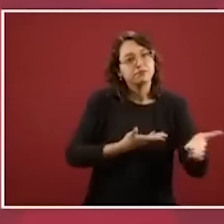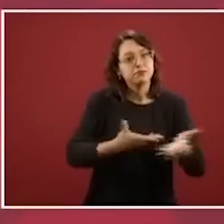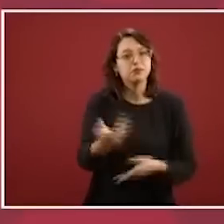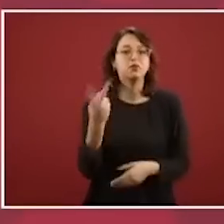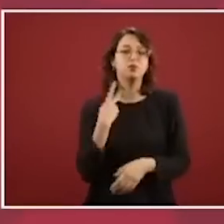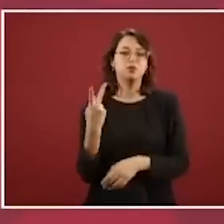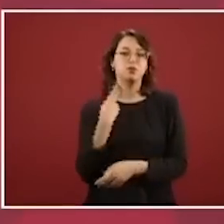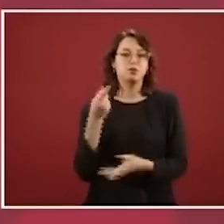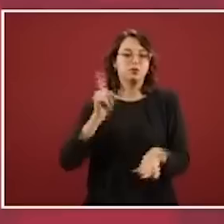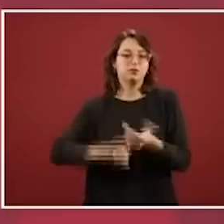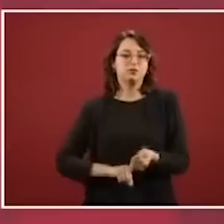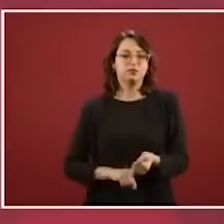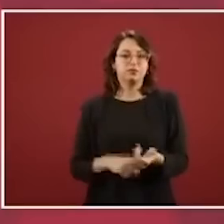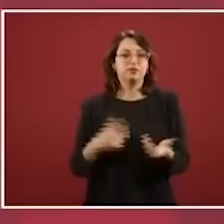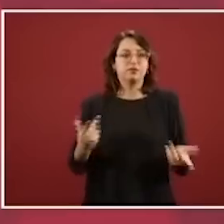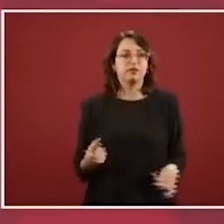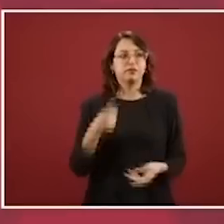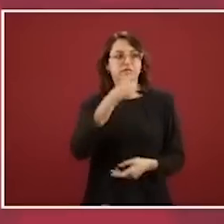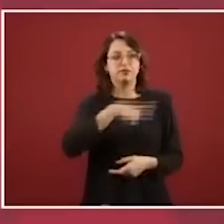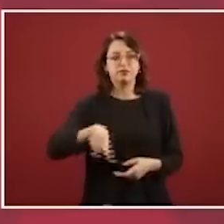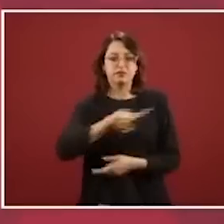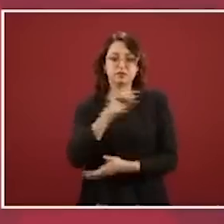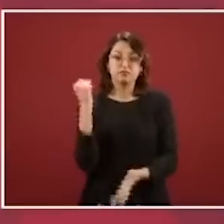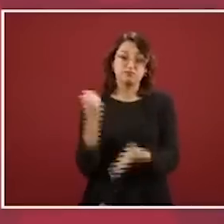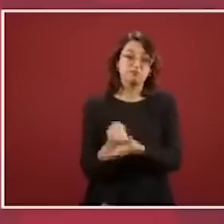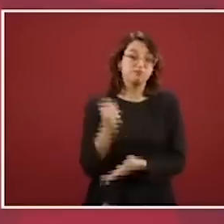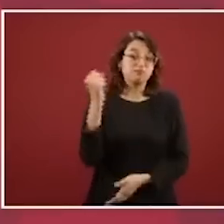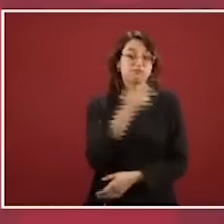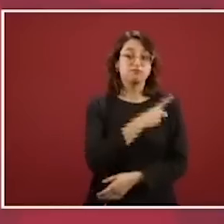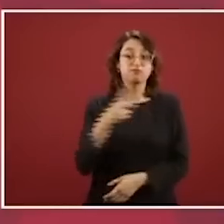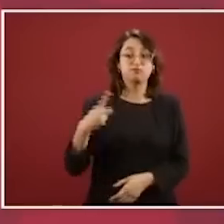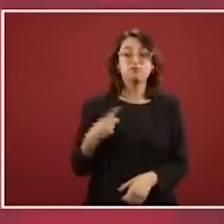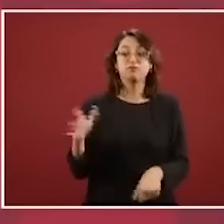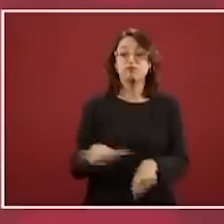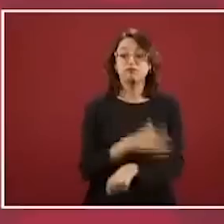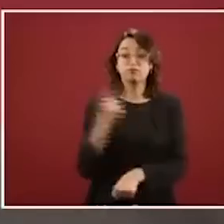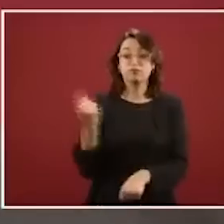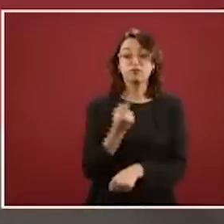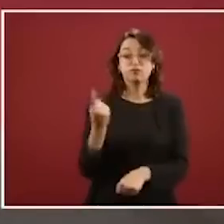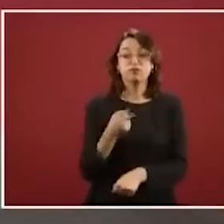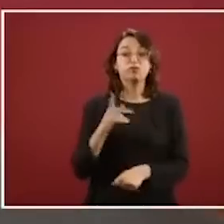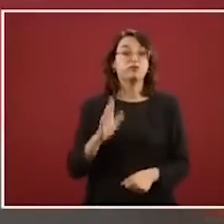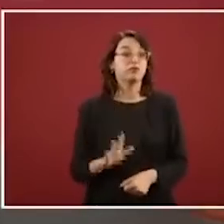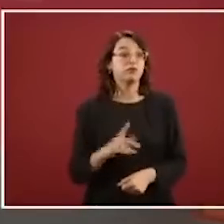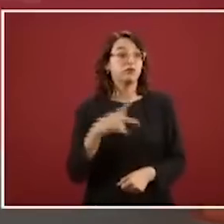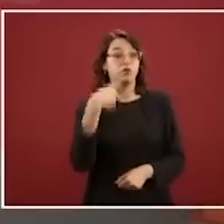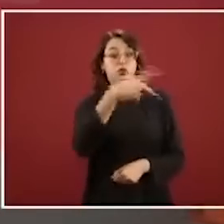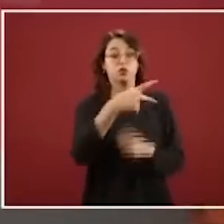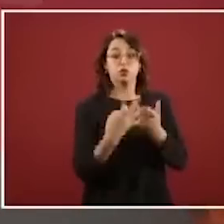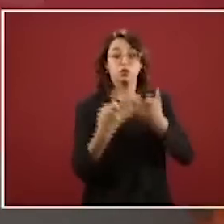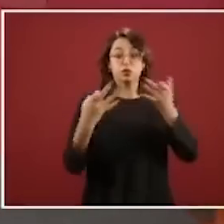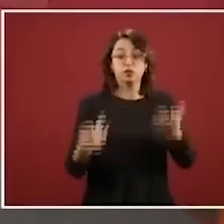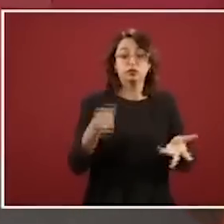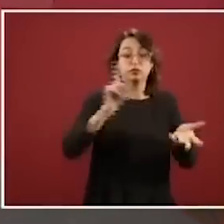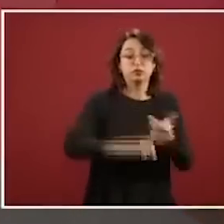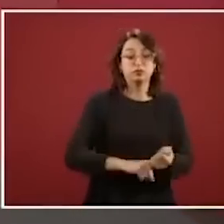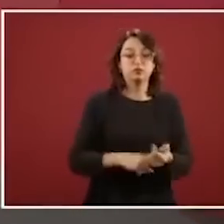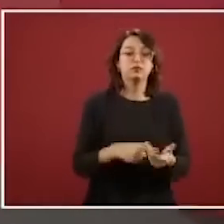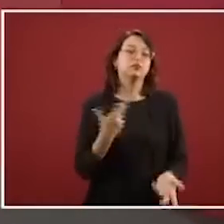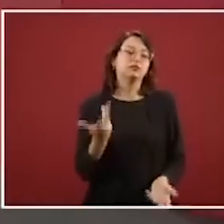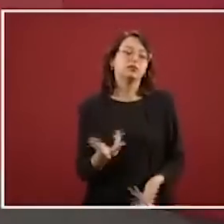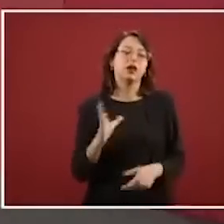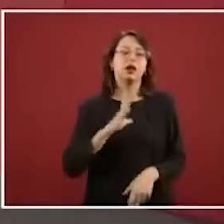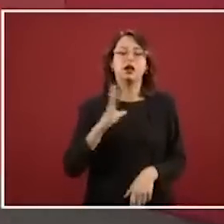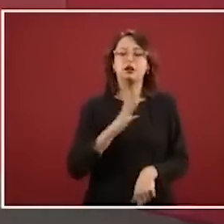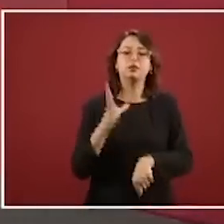tienen que autorizar, porque los agregados o consulados en su territorio pues están autorizados de